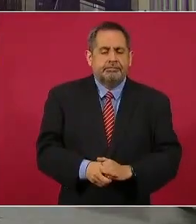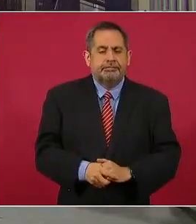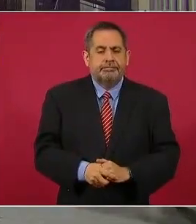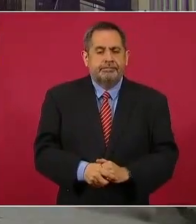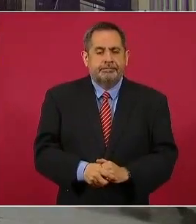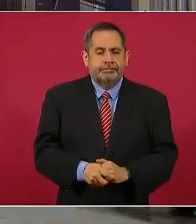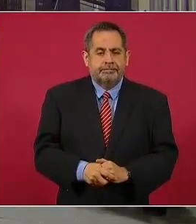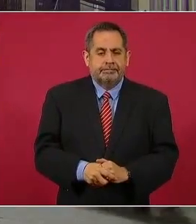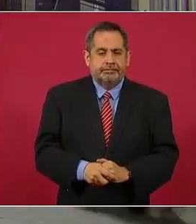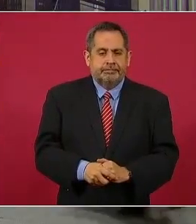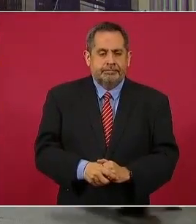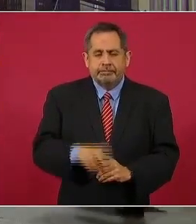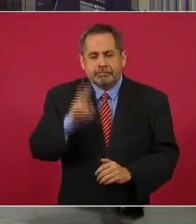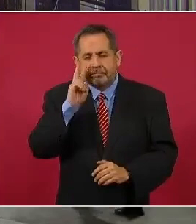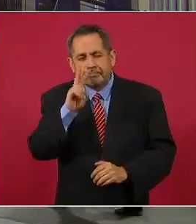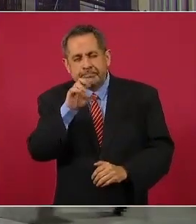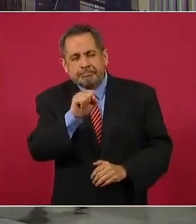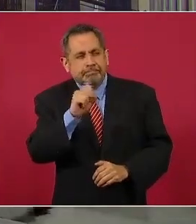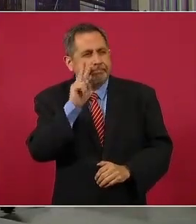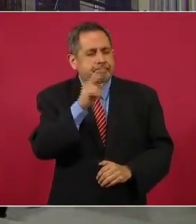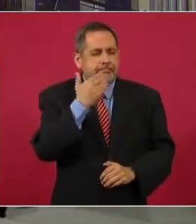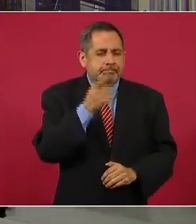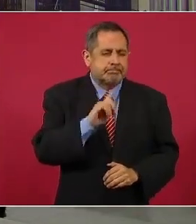Es que no, pero no se alcanza.